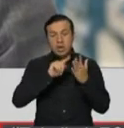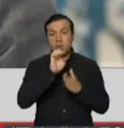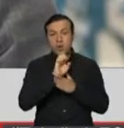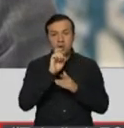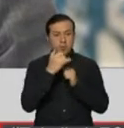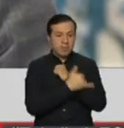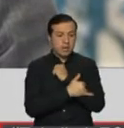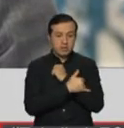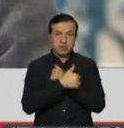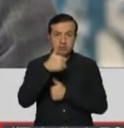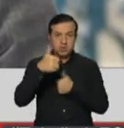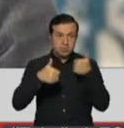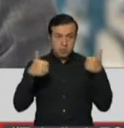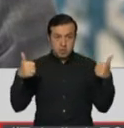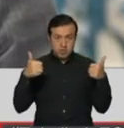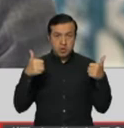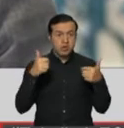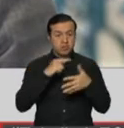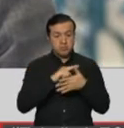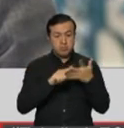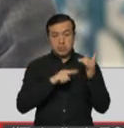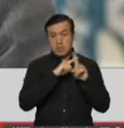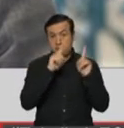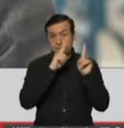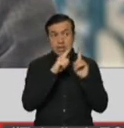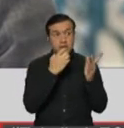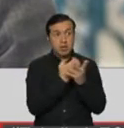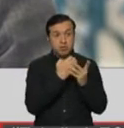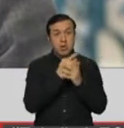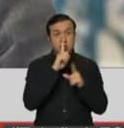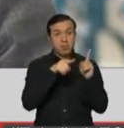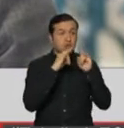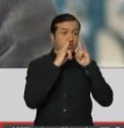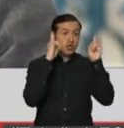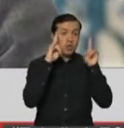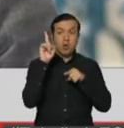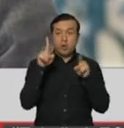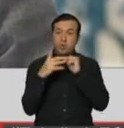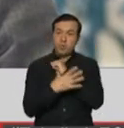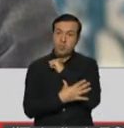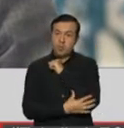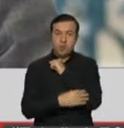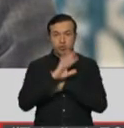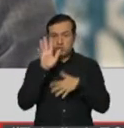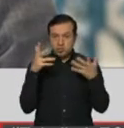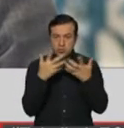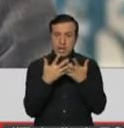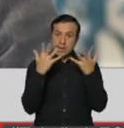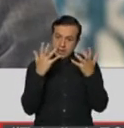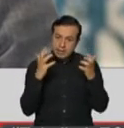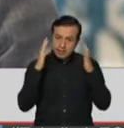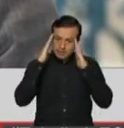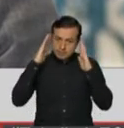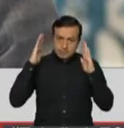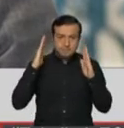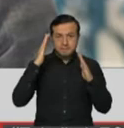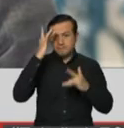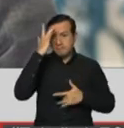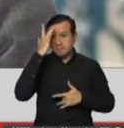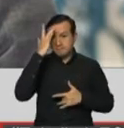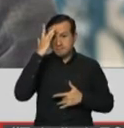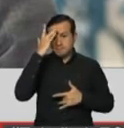de desarrollo económico, pero que todos nosotros estamos preocupados por la necesidad de establecer esta